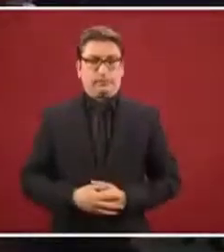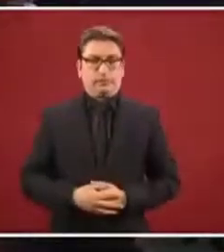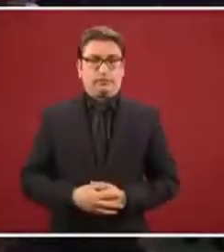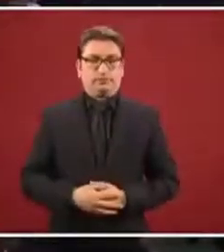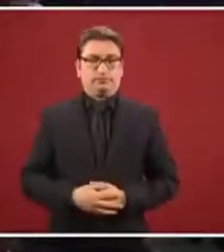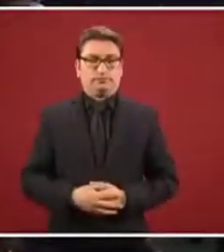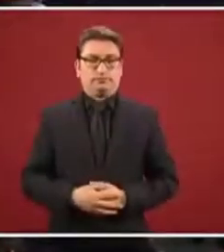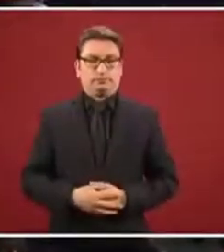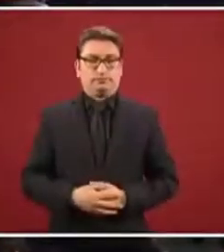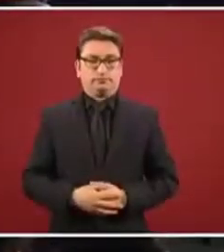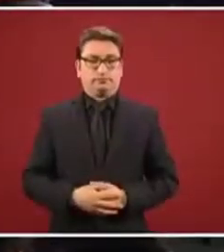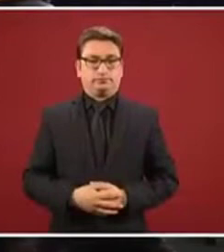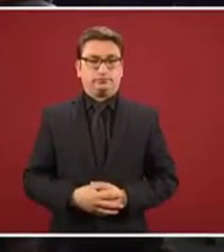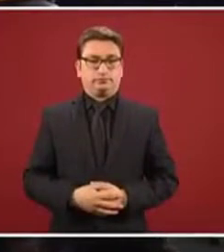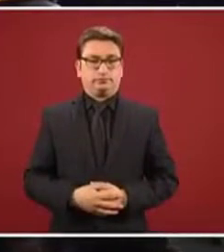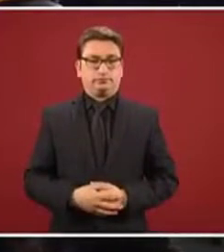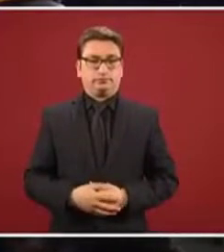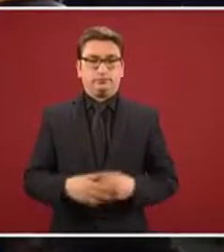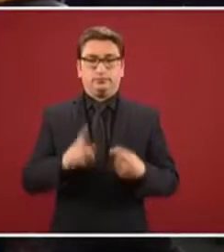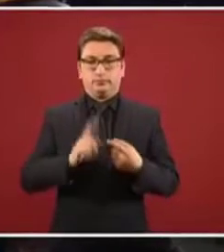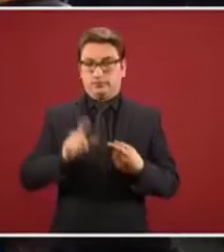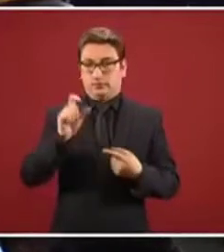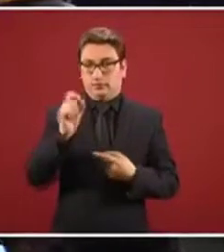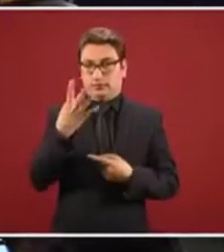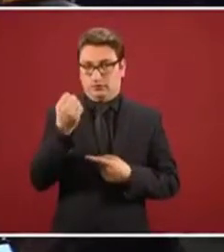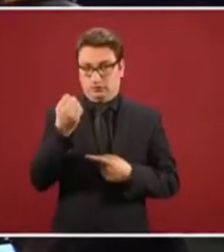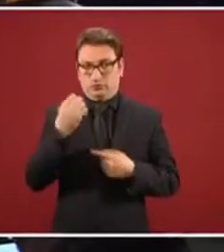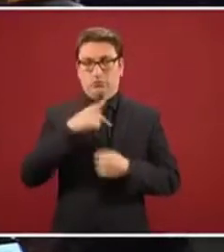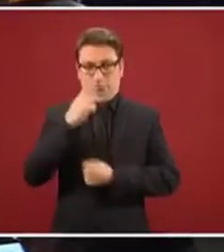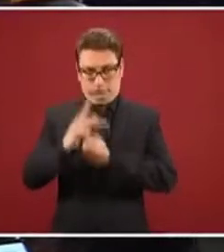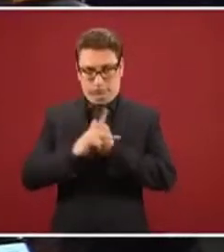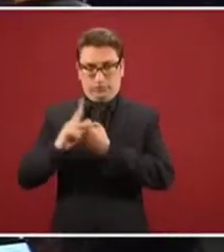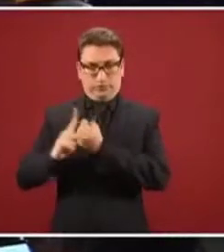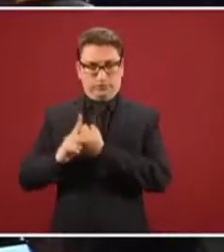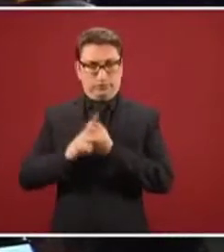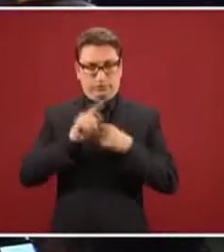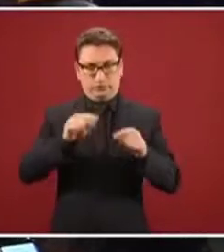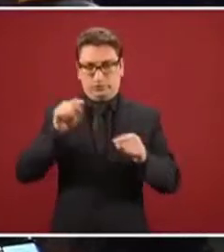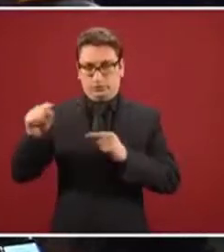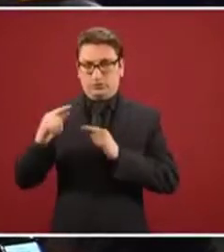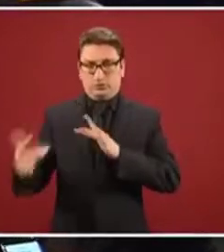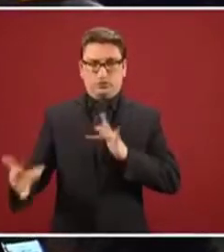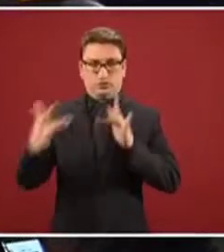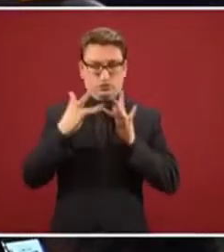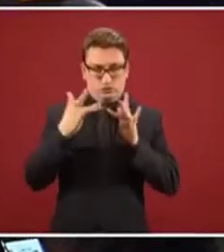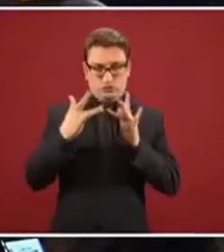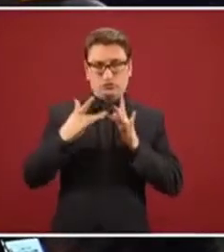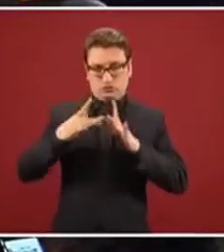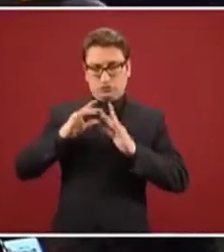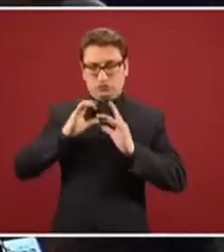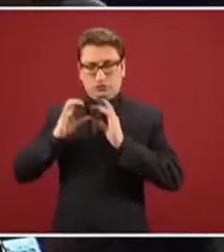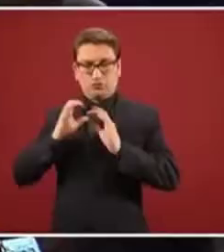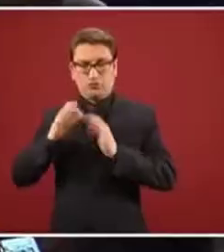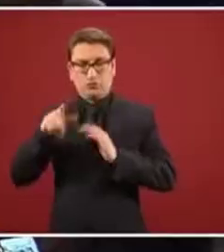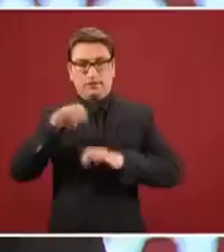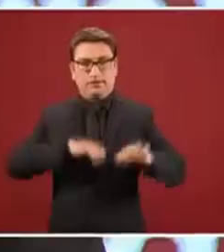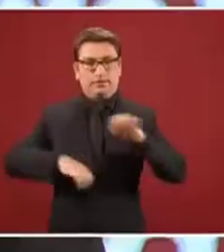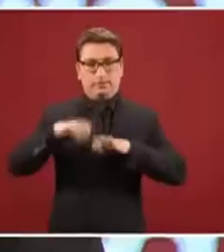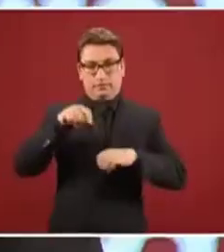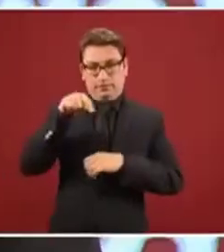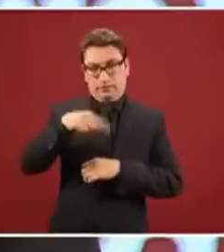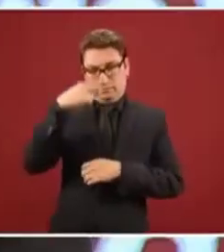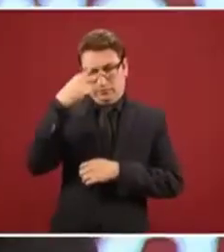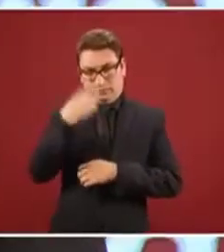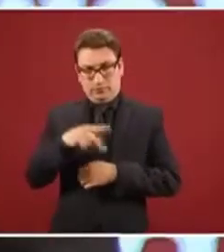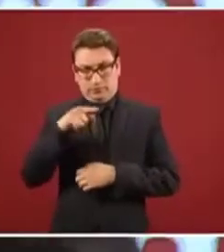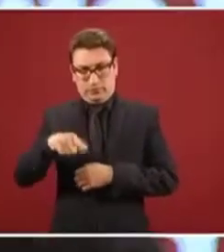A ver, tienes 29 países que se han comunicado con la embajadora de México